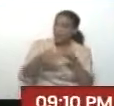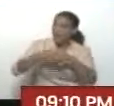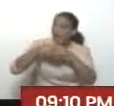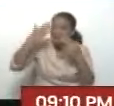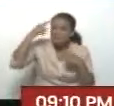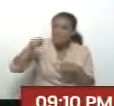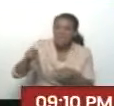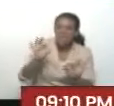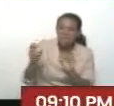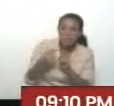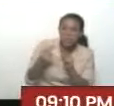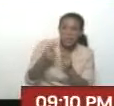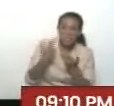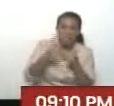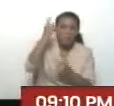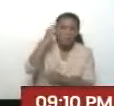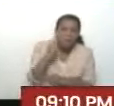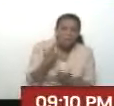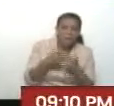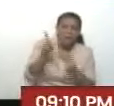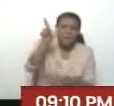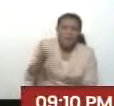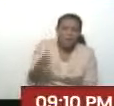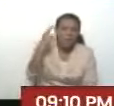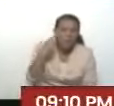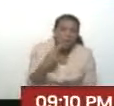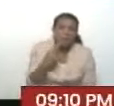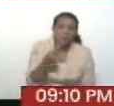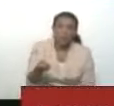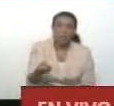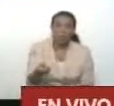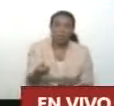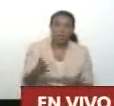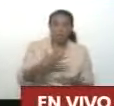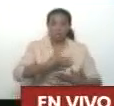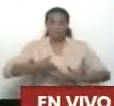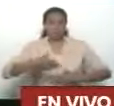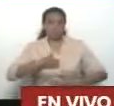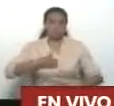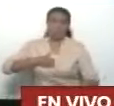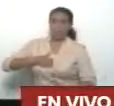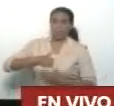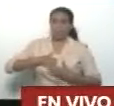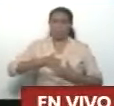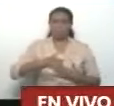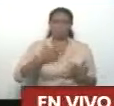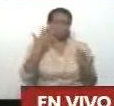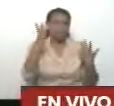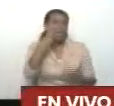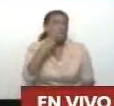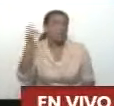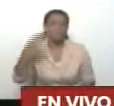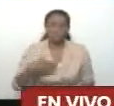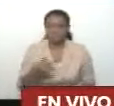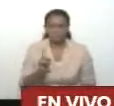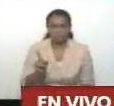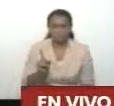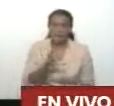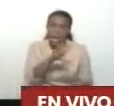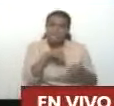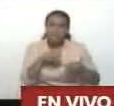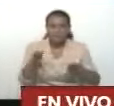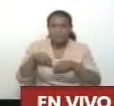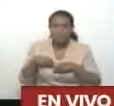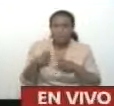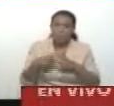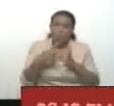¡ah, Simón Bolívar, Simón Bolívar! Otra gente me decía que a lo mejor Napoleón, o decían cualquier barbaridad. Pero la aceptación muy buena, el